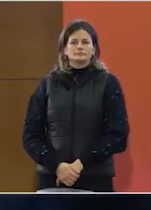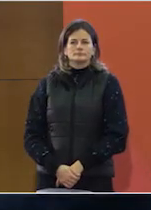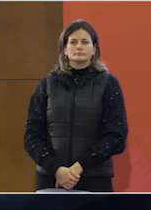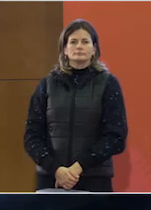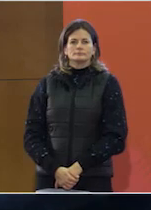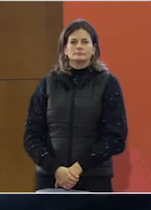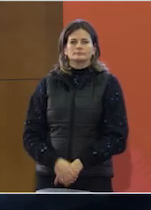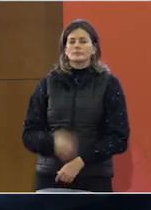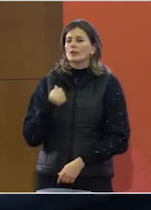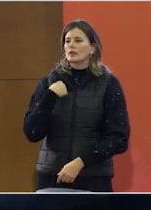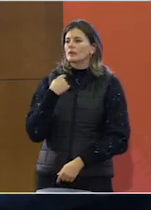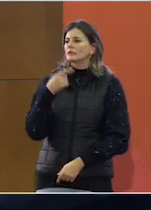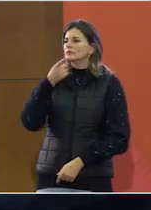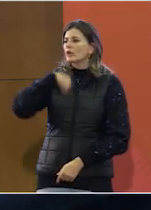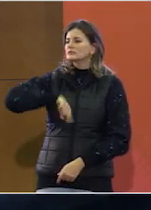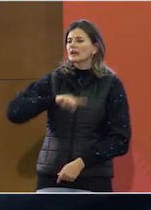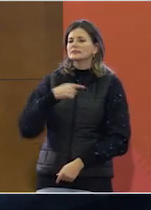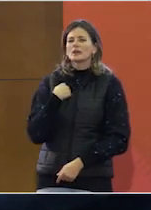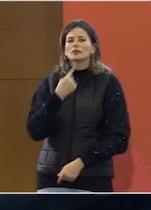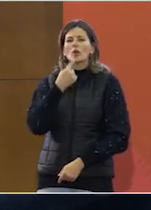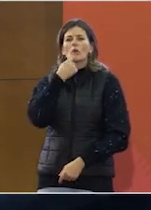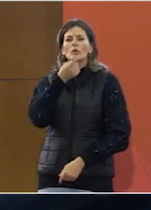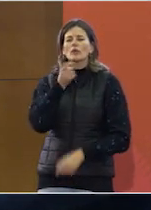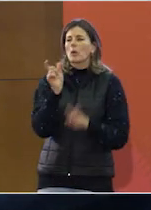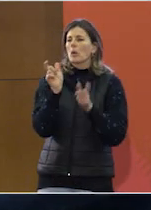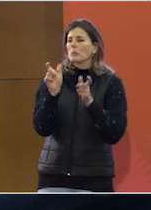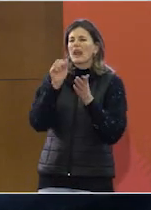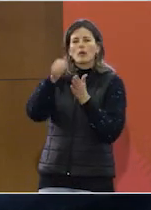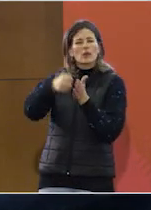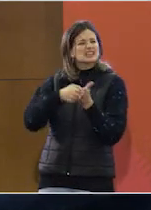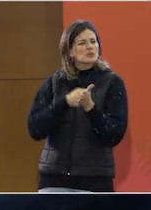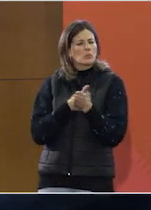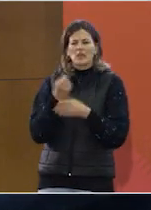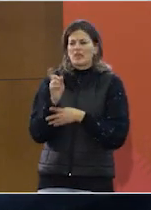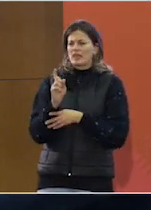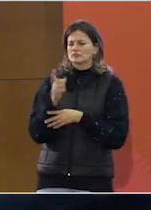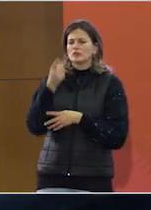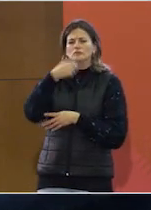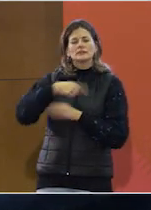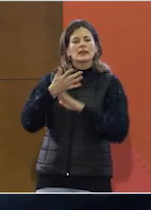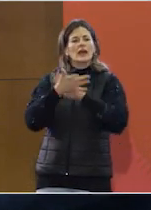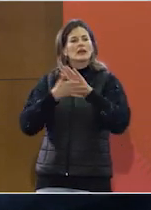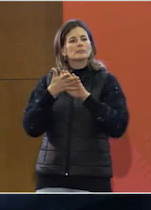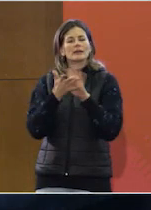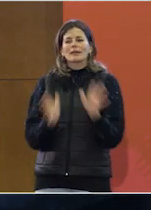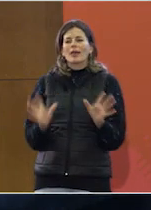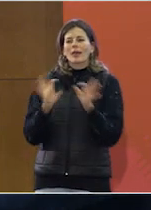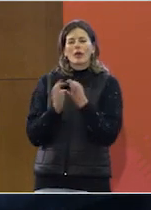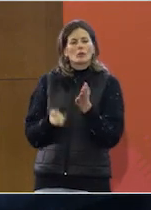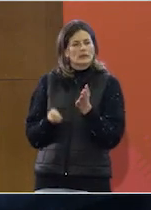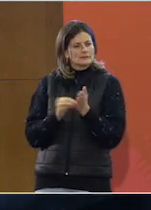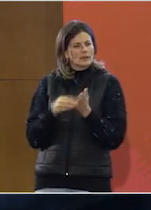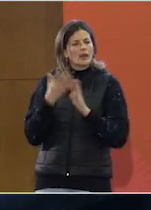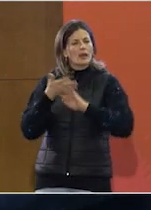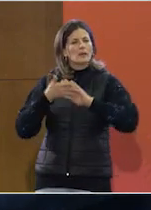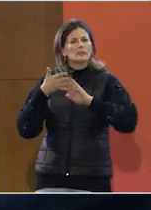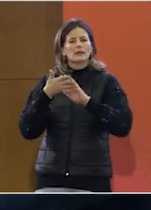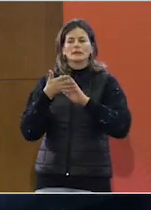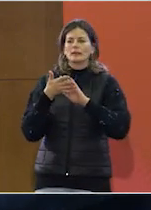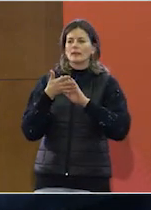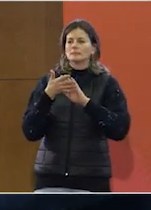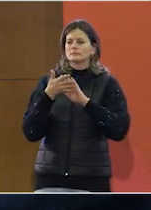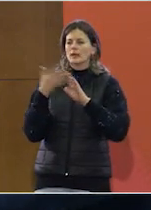Y no lo decimos como una palabra hueca. Cuando nosotros hablamos de reconciliación, hablamos con